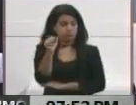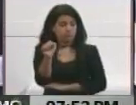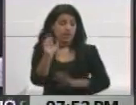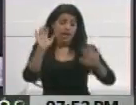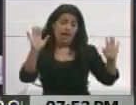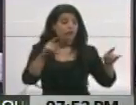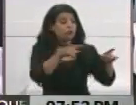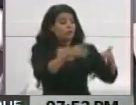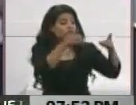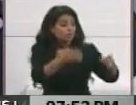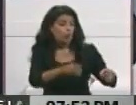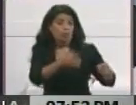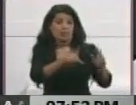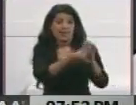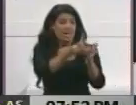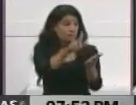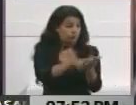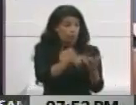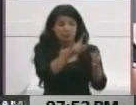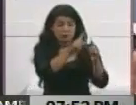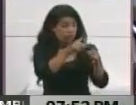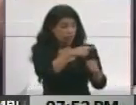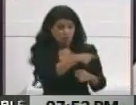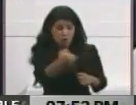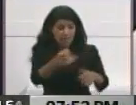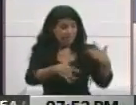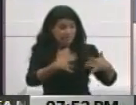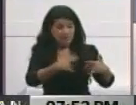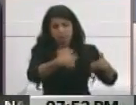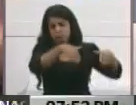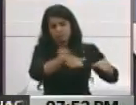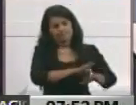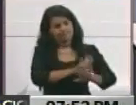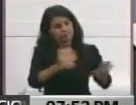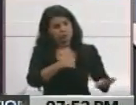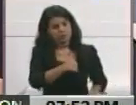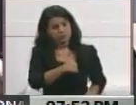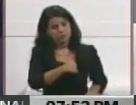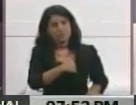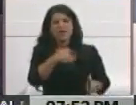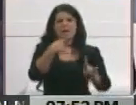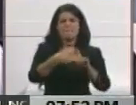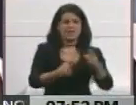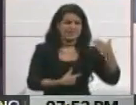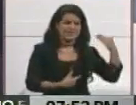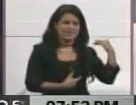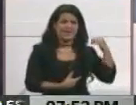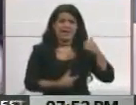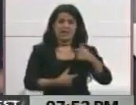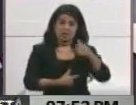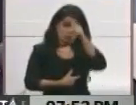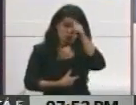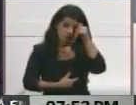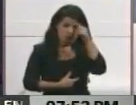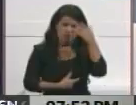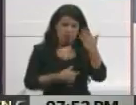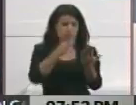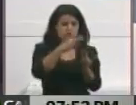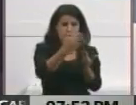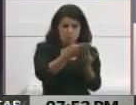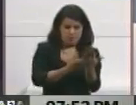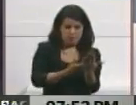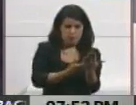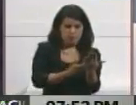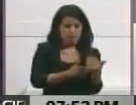absoluta es decir ese documento el documento del martes y los próximos documentos son nulos no